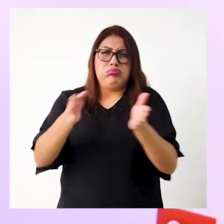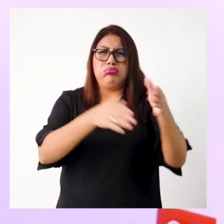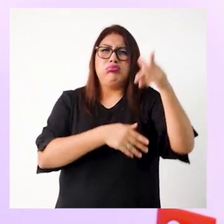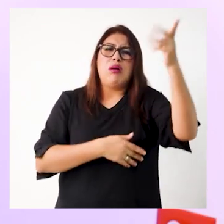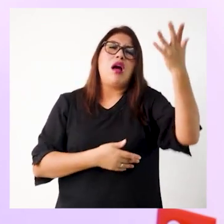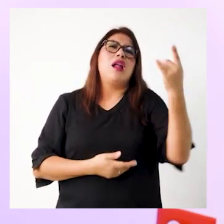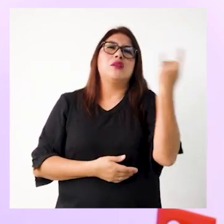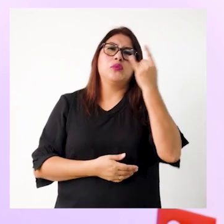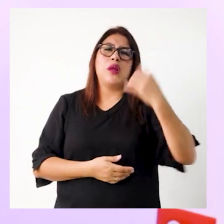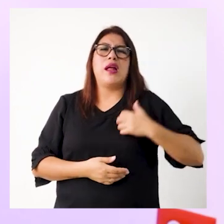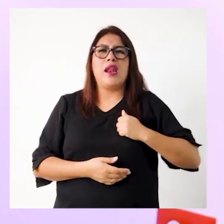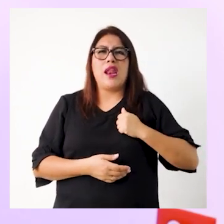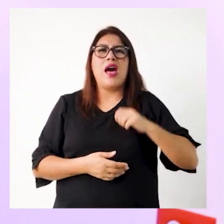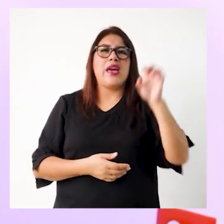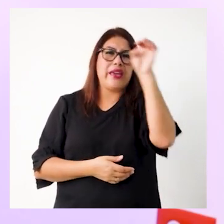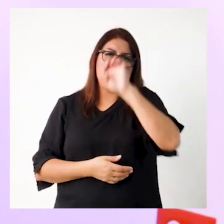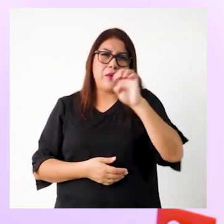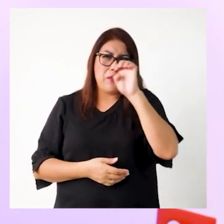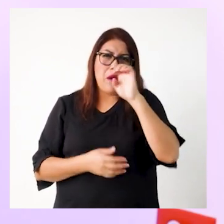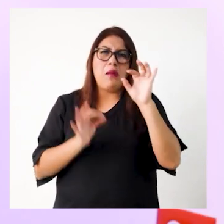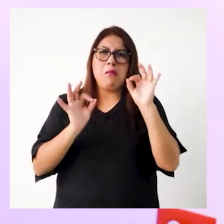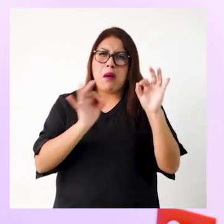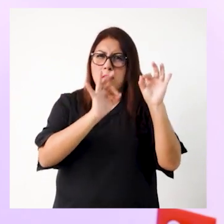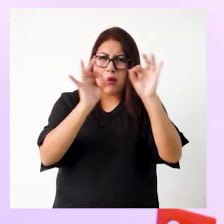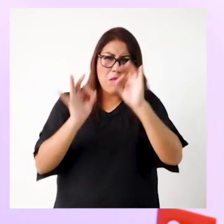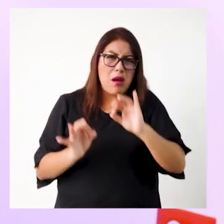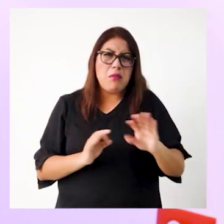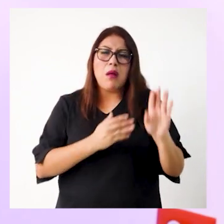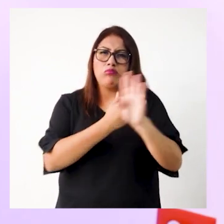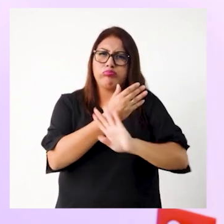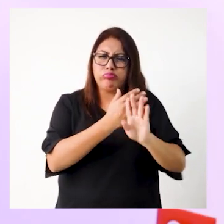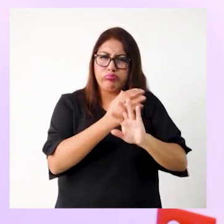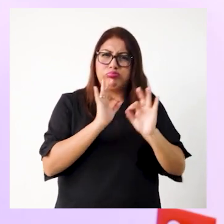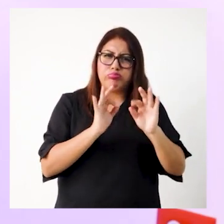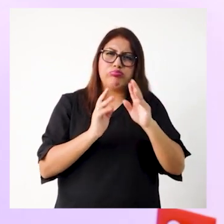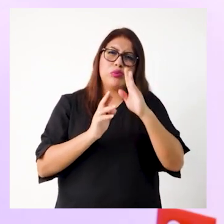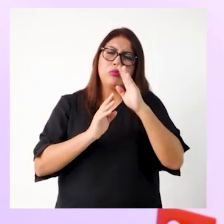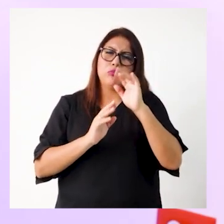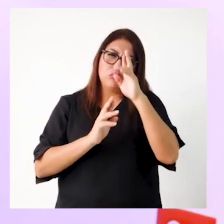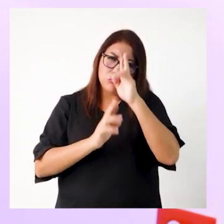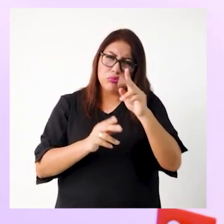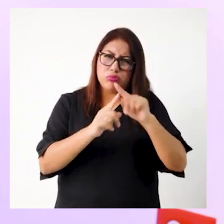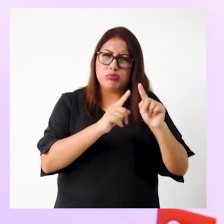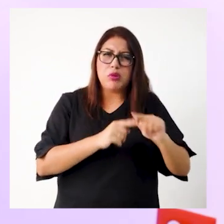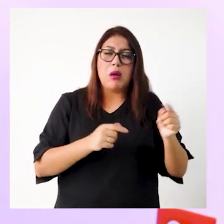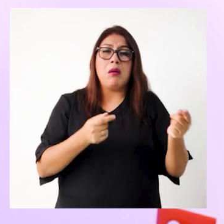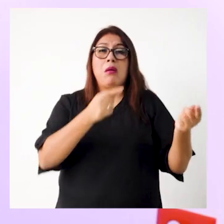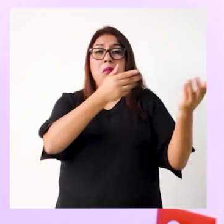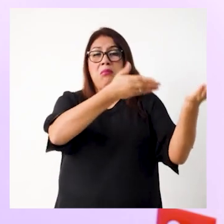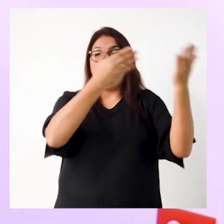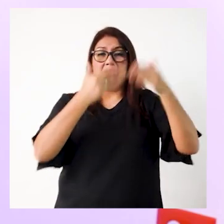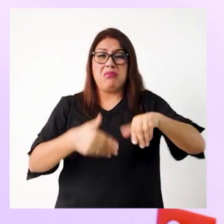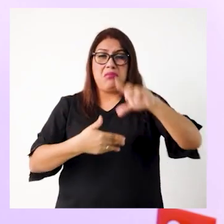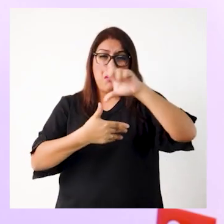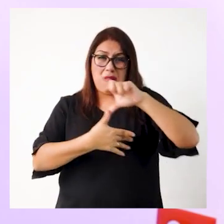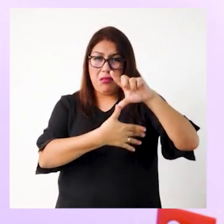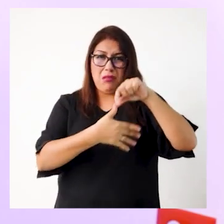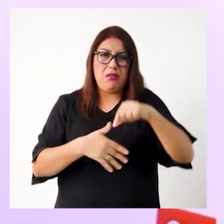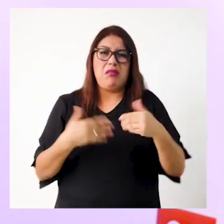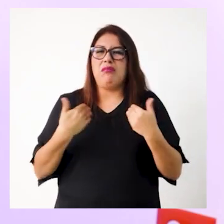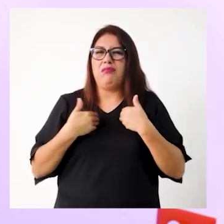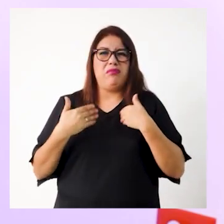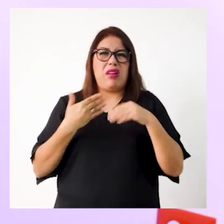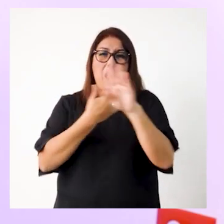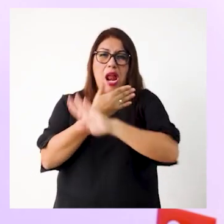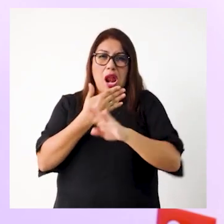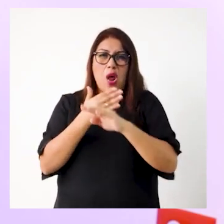Estados Unidos, Canadá y Europa tienen determinadas medidas de seguridad, pero esos mismos automóviles cuando llegan a Latinoamérica o cuando son fabricados en Latinoamérica no tienen los